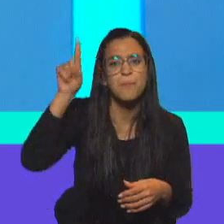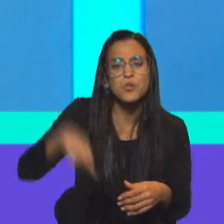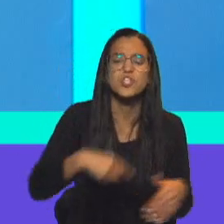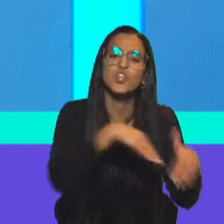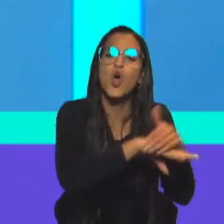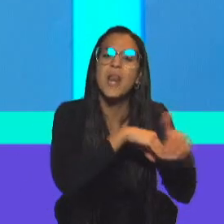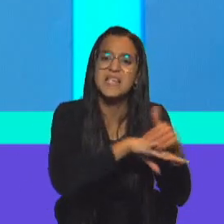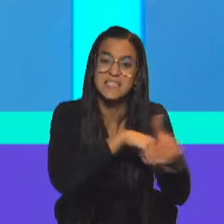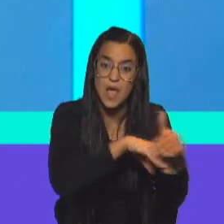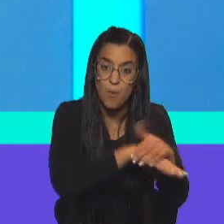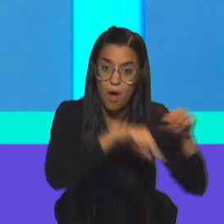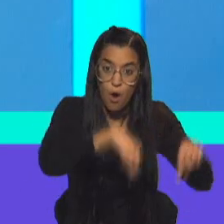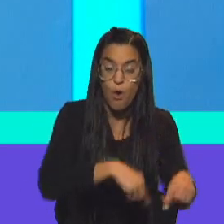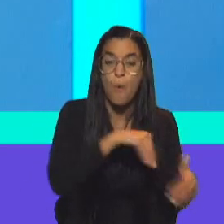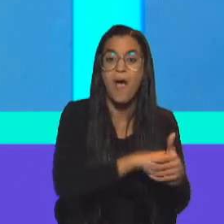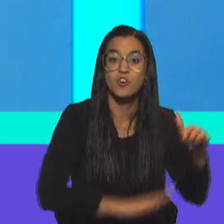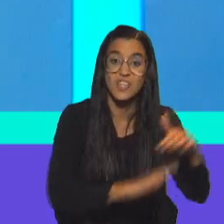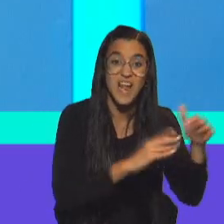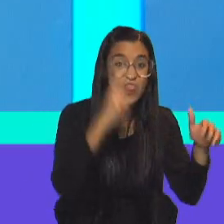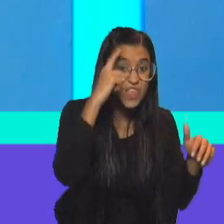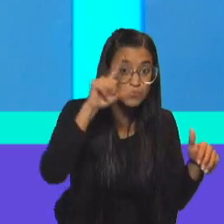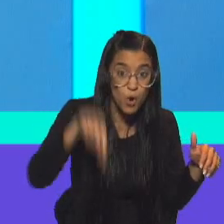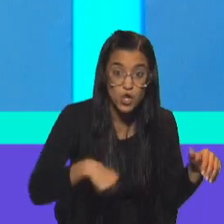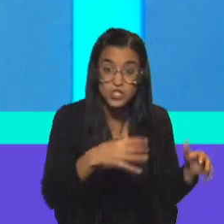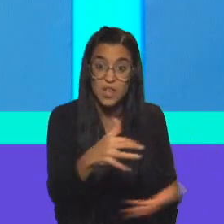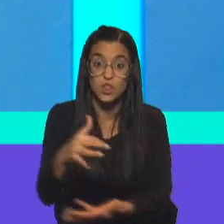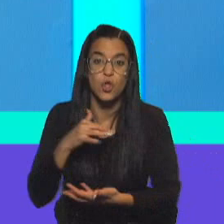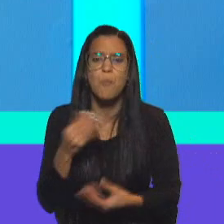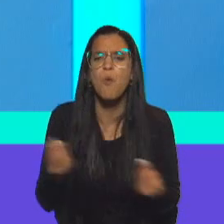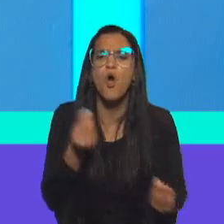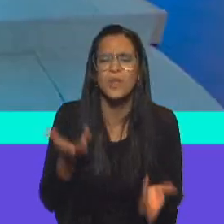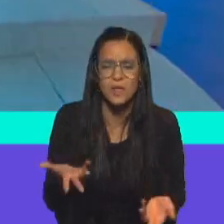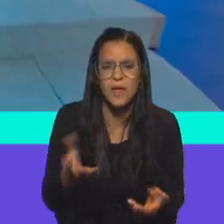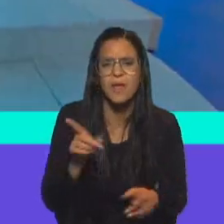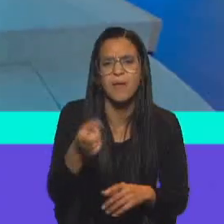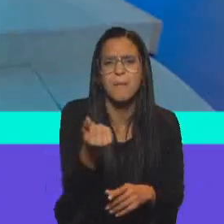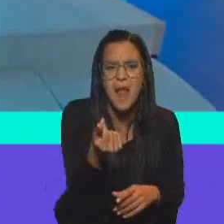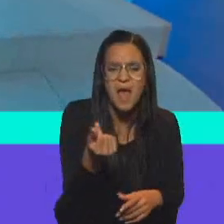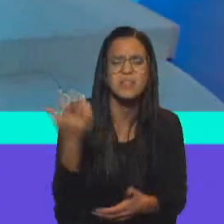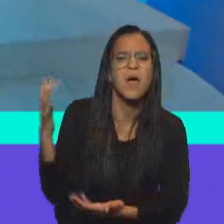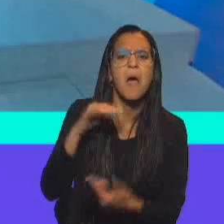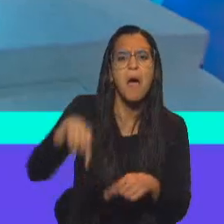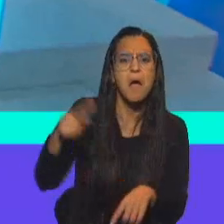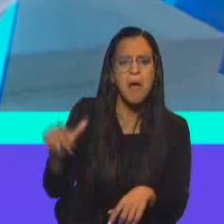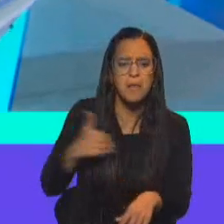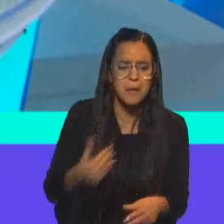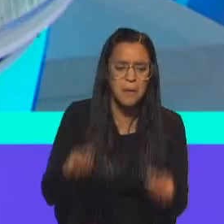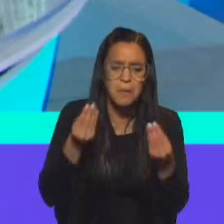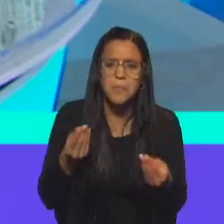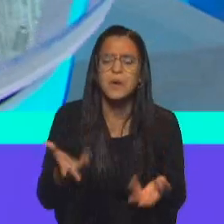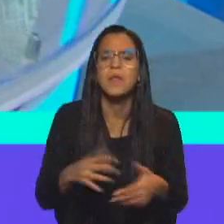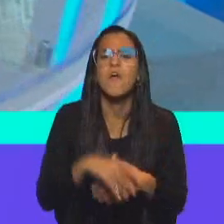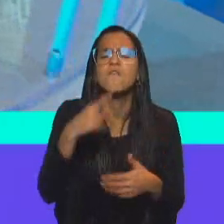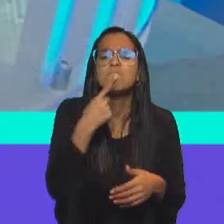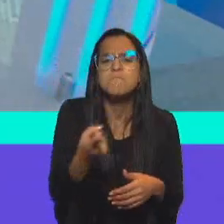reservas que hay hoy en el banco central ahora porque llega es claro porque llegue ese monto porque llega a la argentina y porque en el fondo